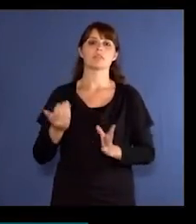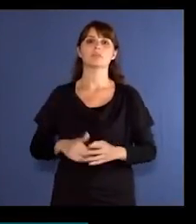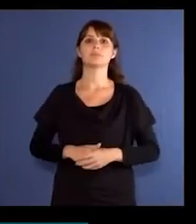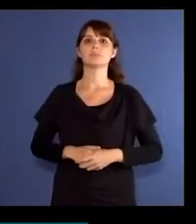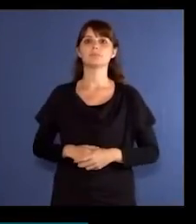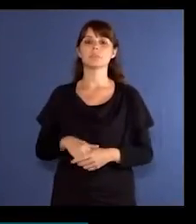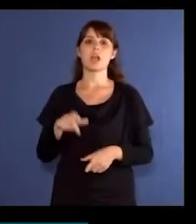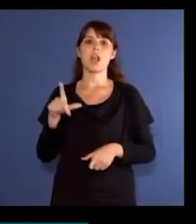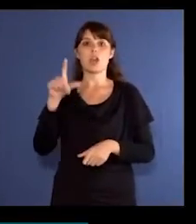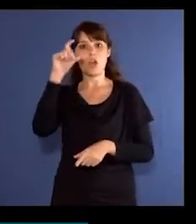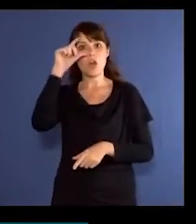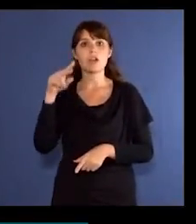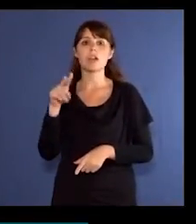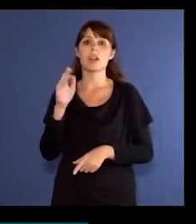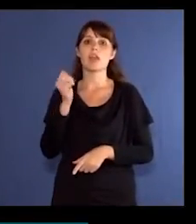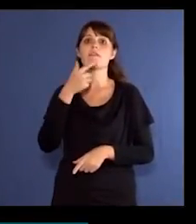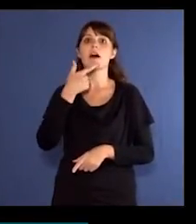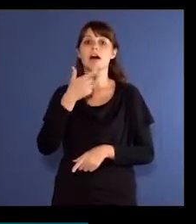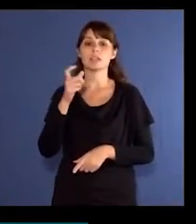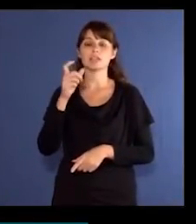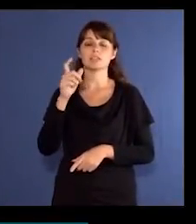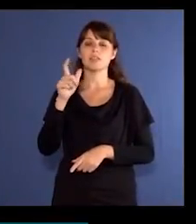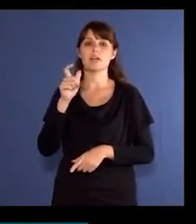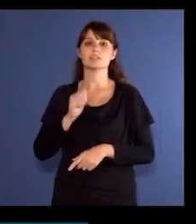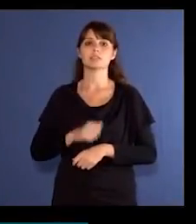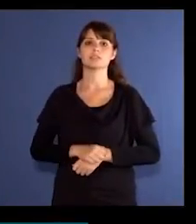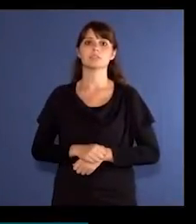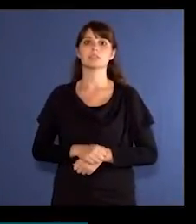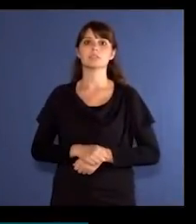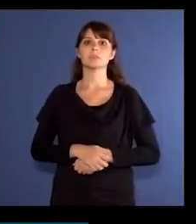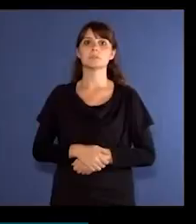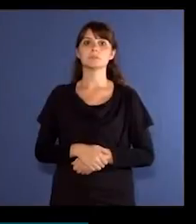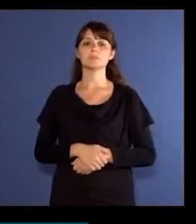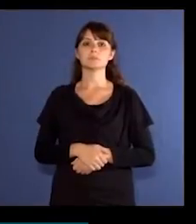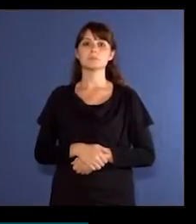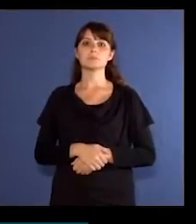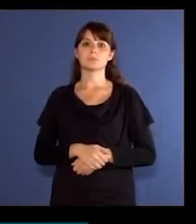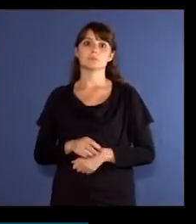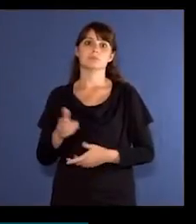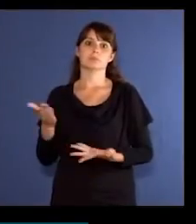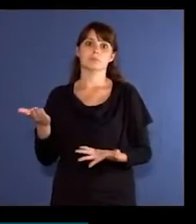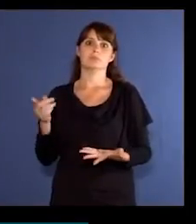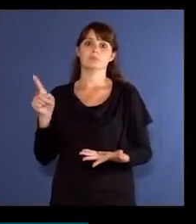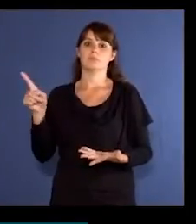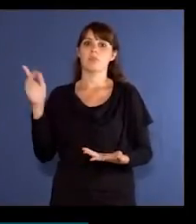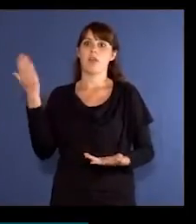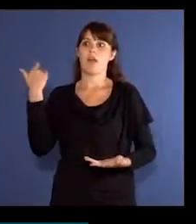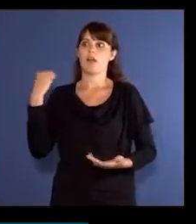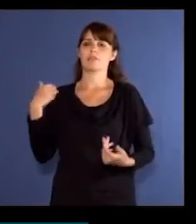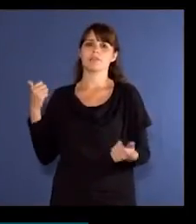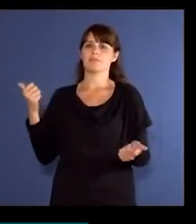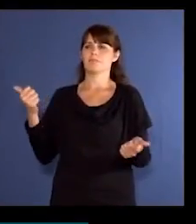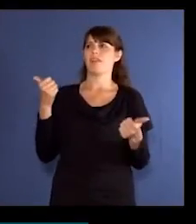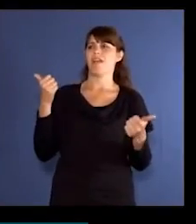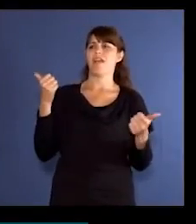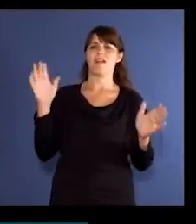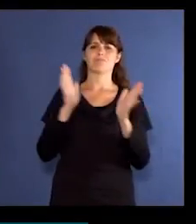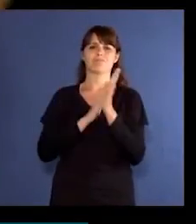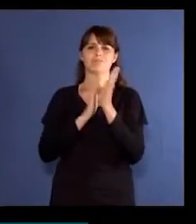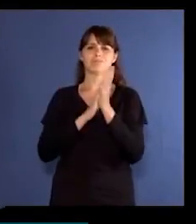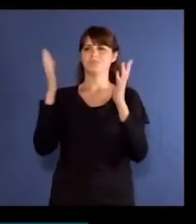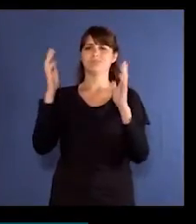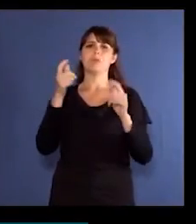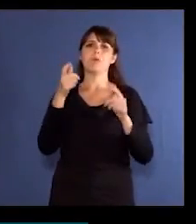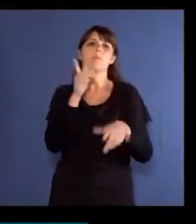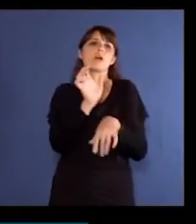LEVAX renovados el otro día, que como decíamos fue festejado como si se hubiera metido un